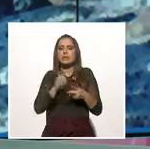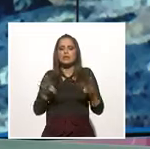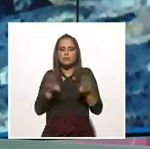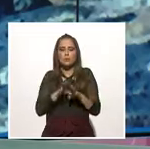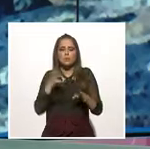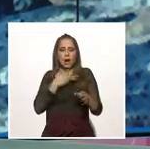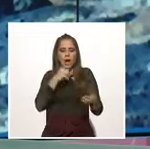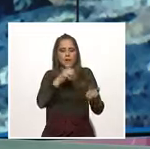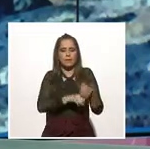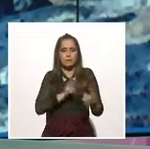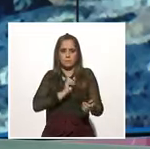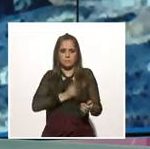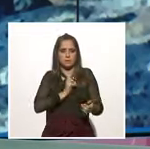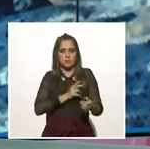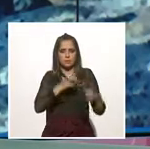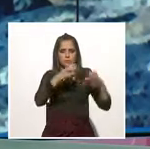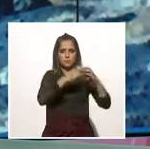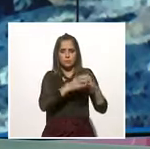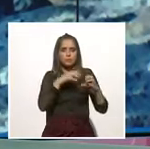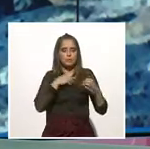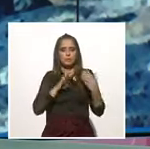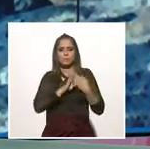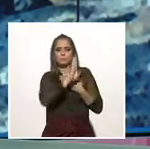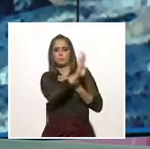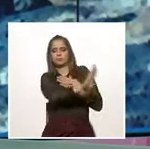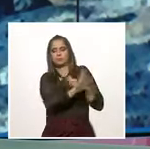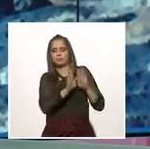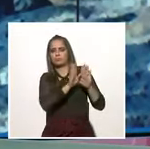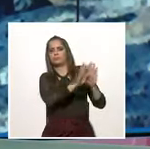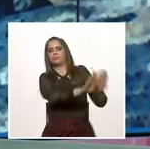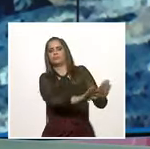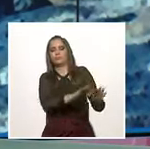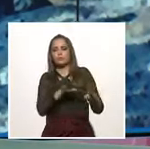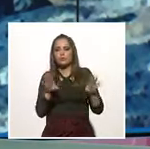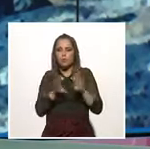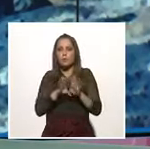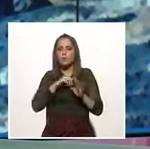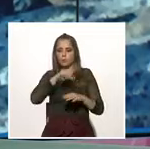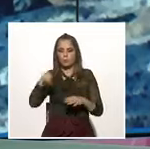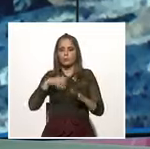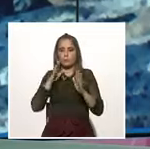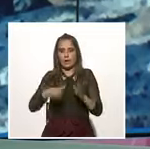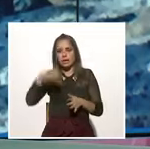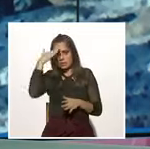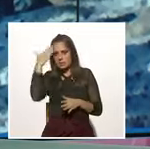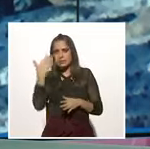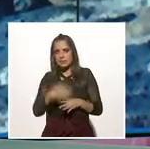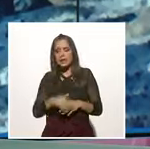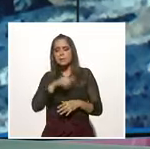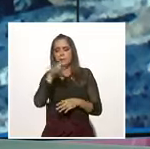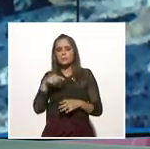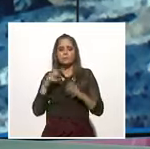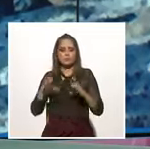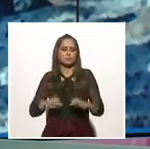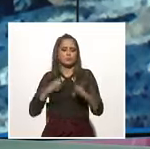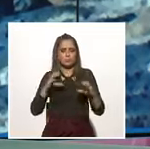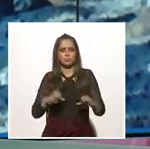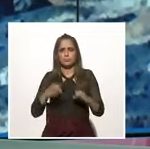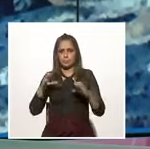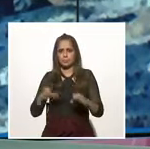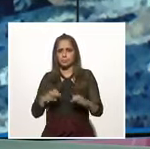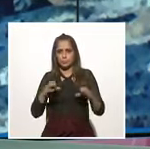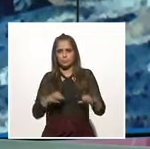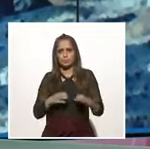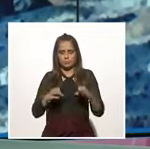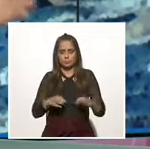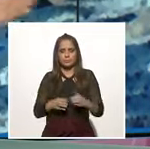proteínas, sabemos cómo romper la cadena de transmisión. ¿Por qué nos está preocupando tanto? Porque no estamos tomando las medidas, no nos estamos tomando para romper esa cadena